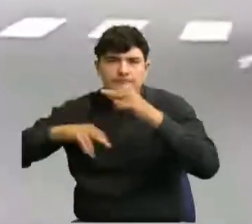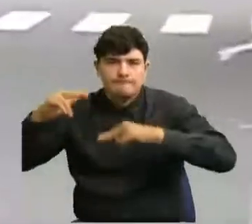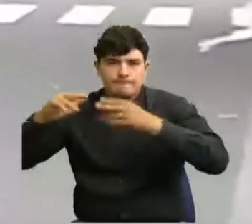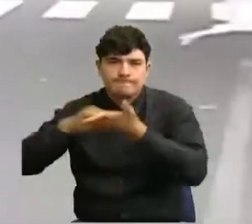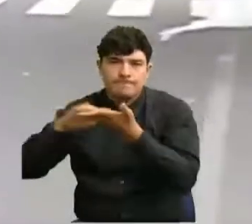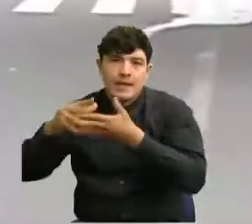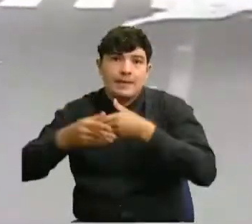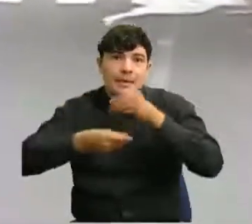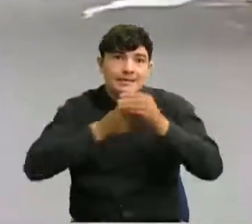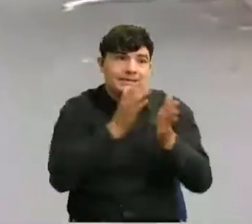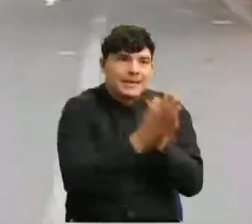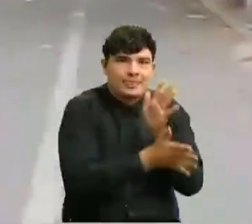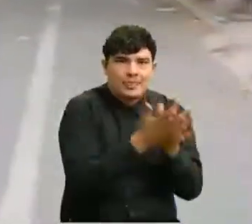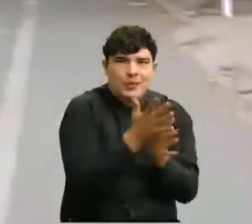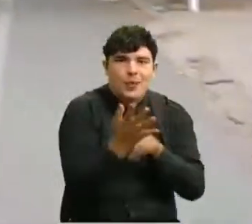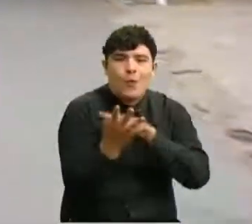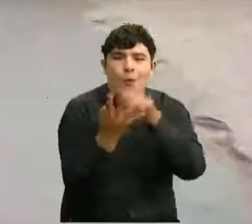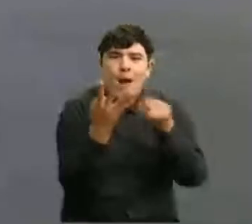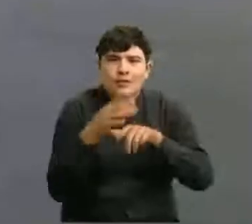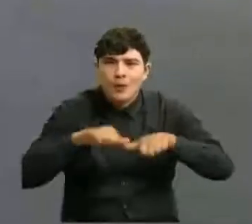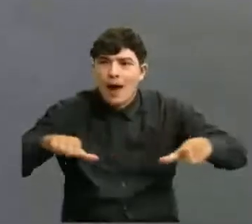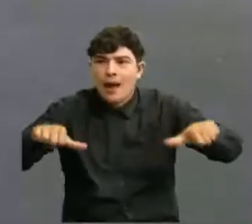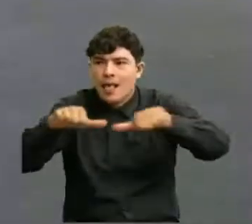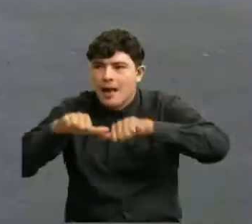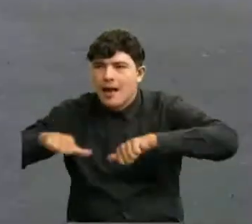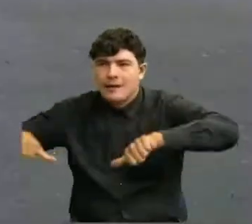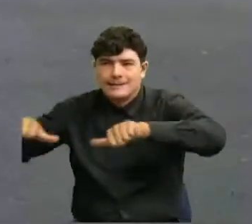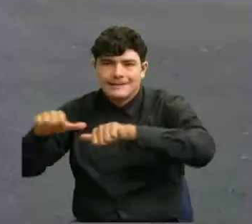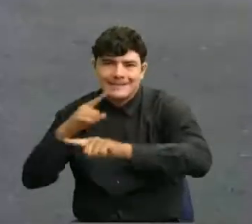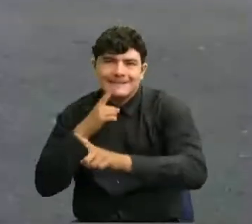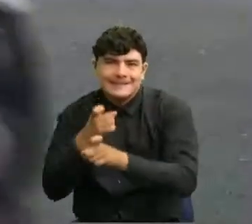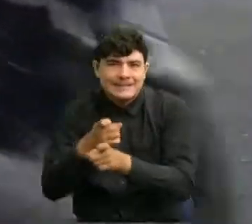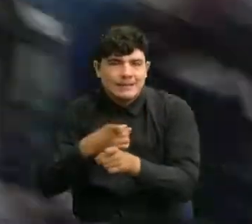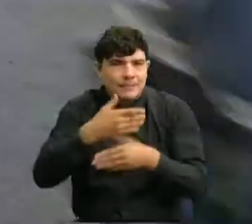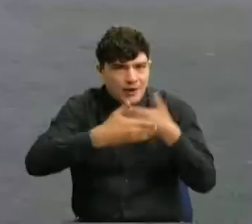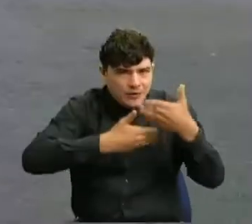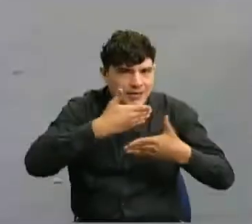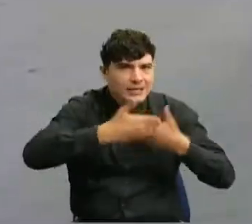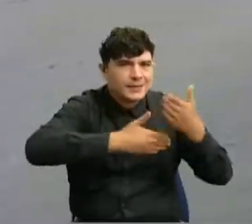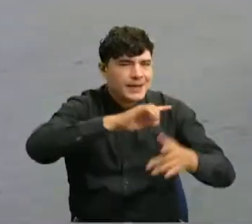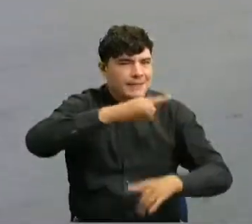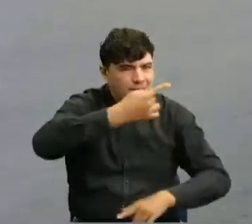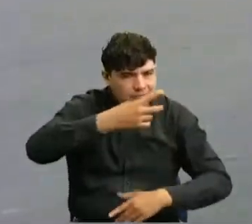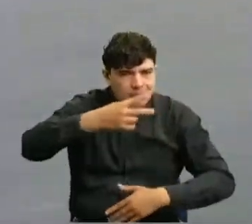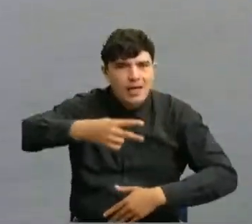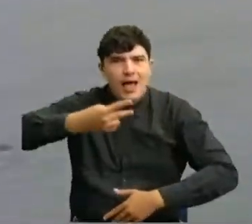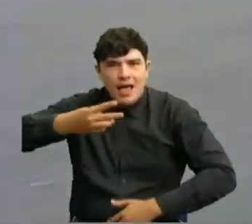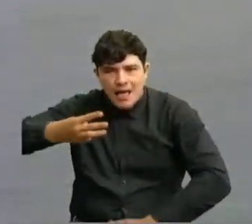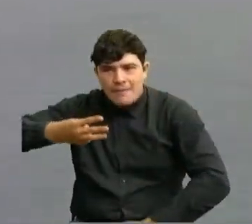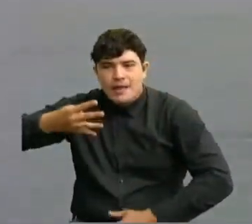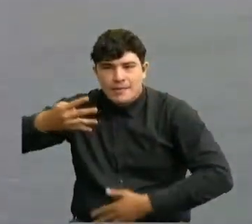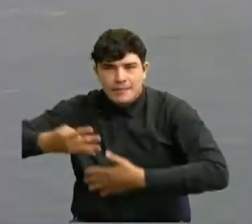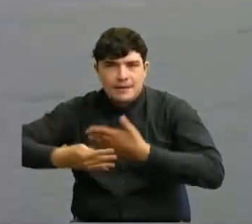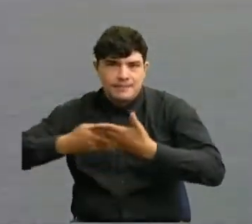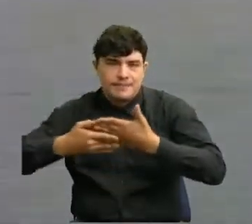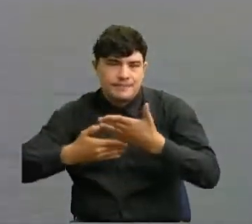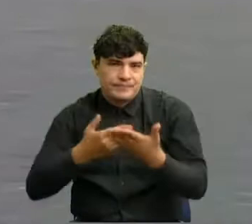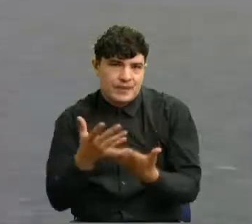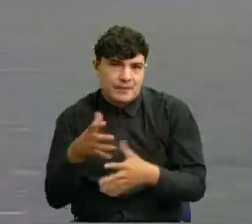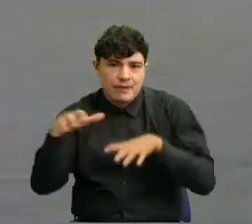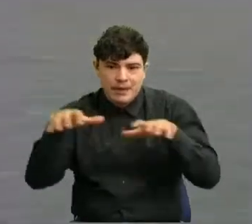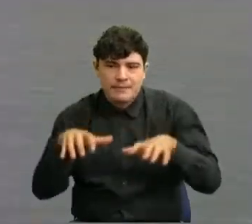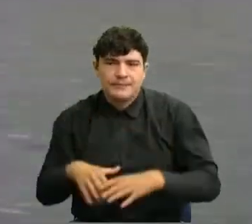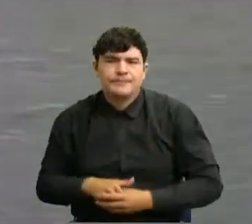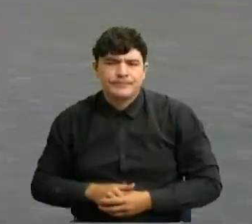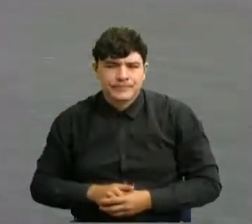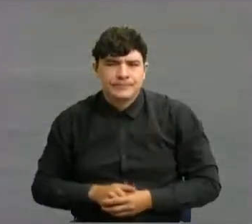de 15 kilómetros que se han recuperado, significando esto un aproximado de 200 cuadras que beneficiarán la movilidad en la ciudad. Recuperar la malla